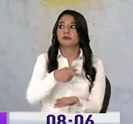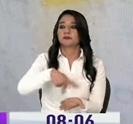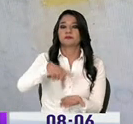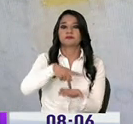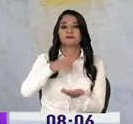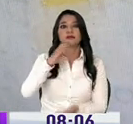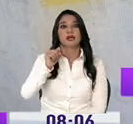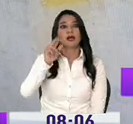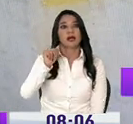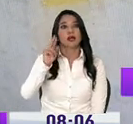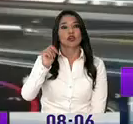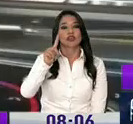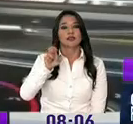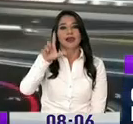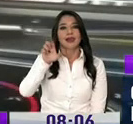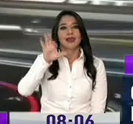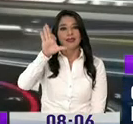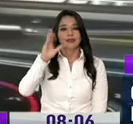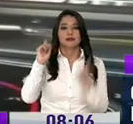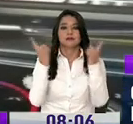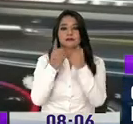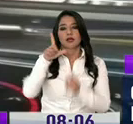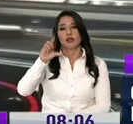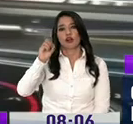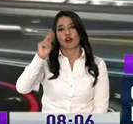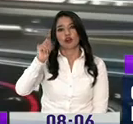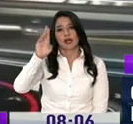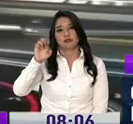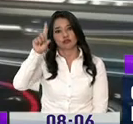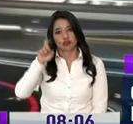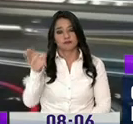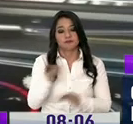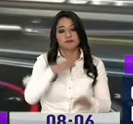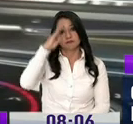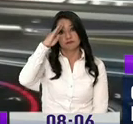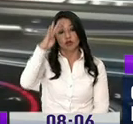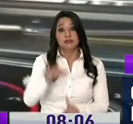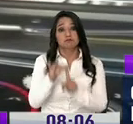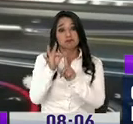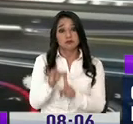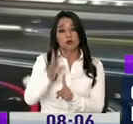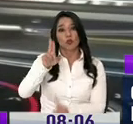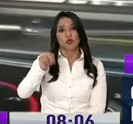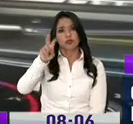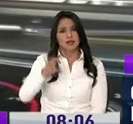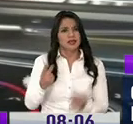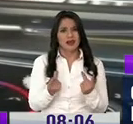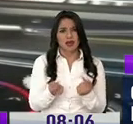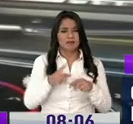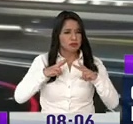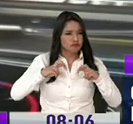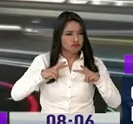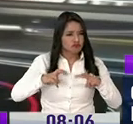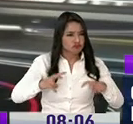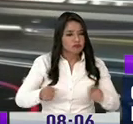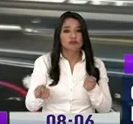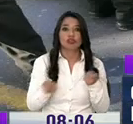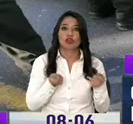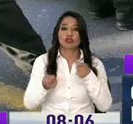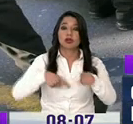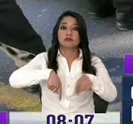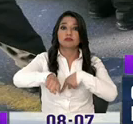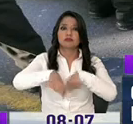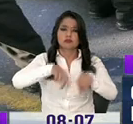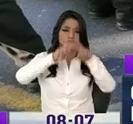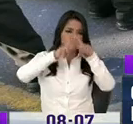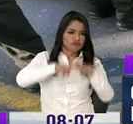Carondelet del cantón San Lorenzo. Agentes de la UNAS y de la Policía Preventiva ataron cabos y en un operativo de control de carreteras fue